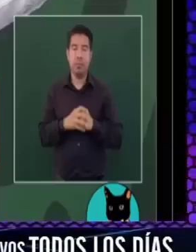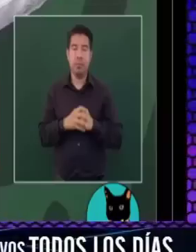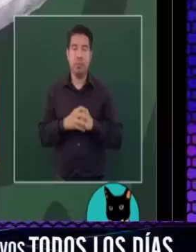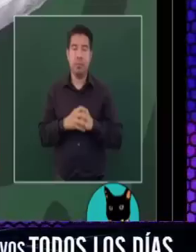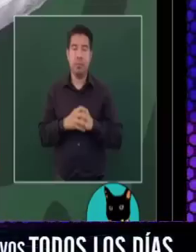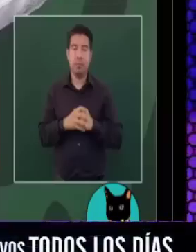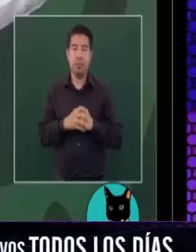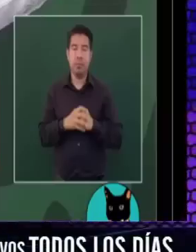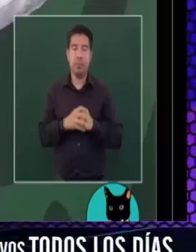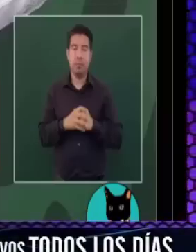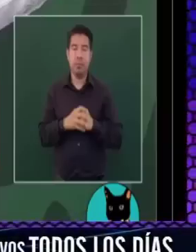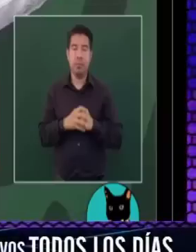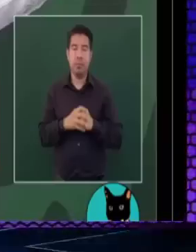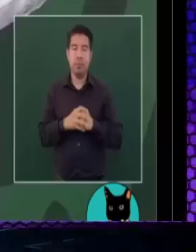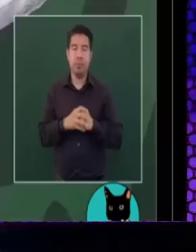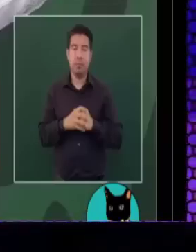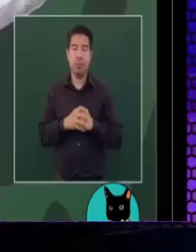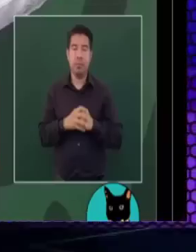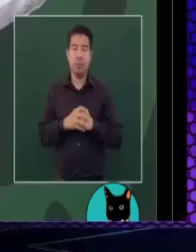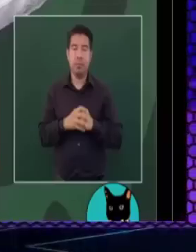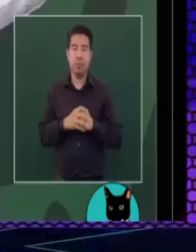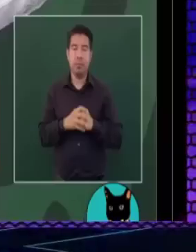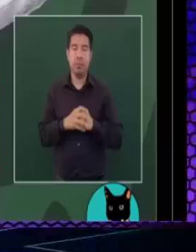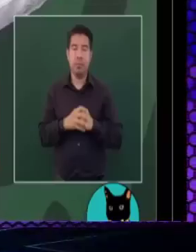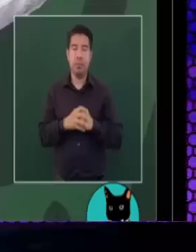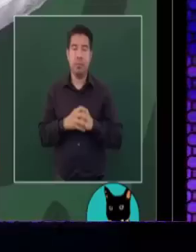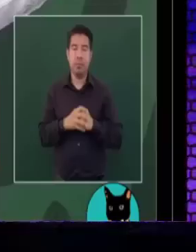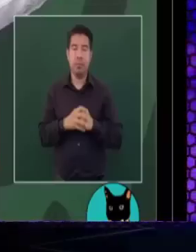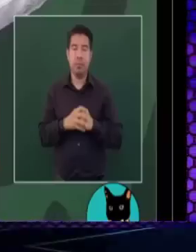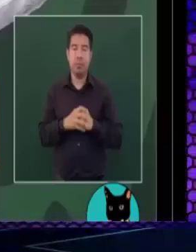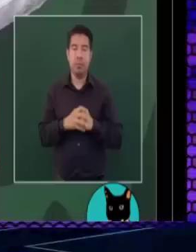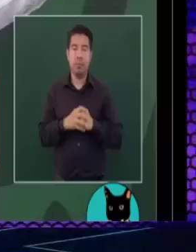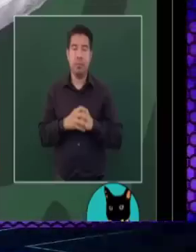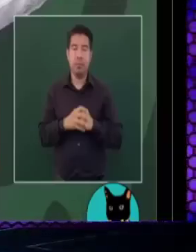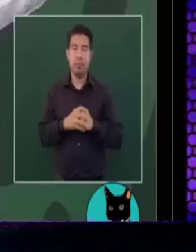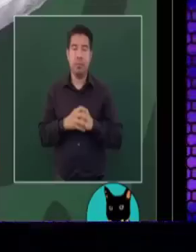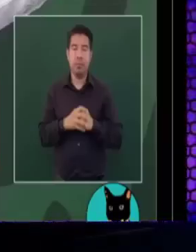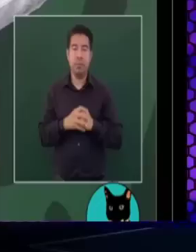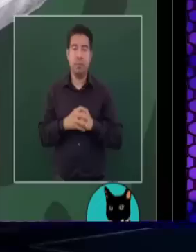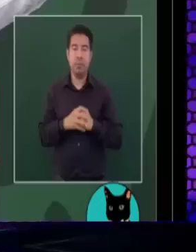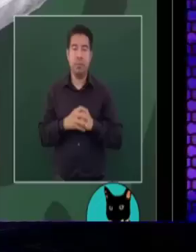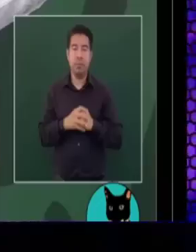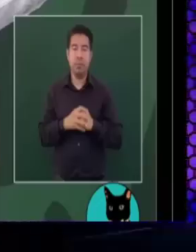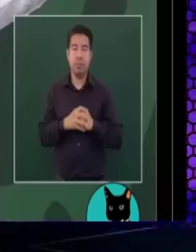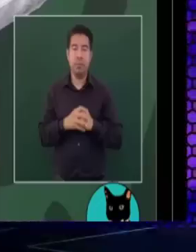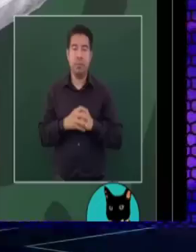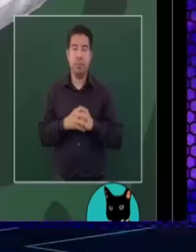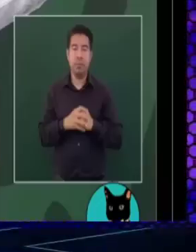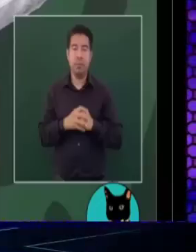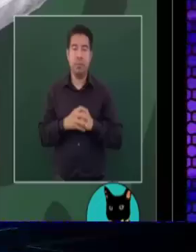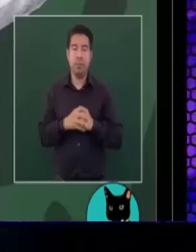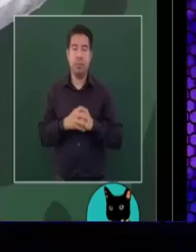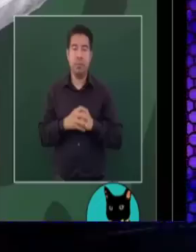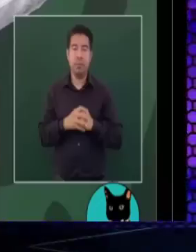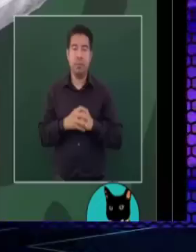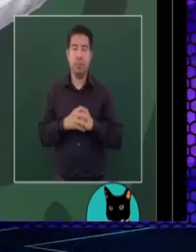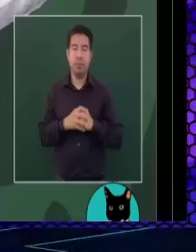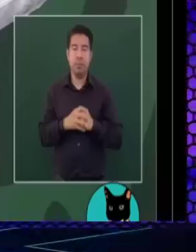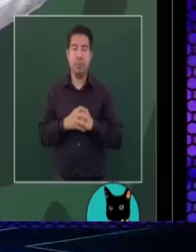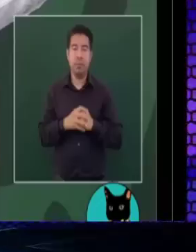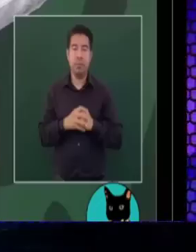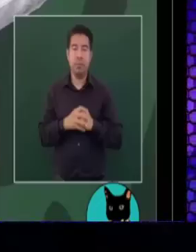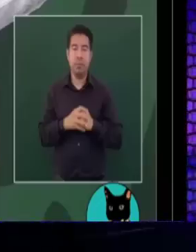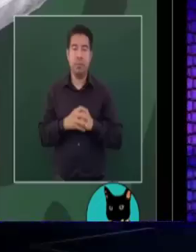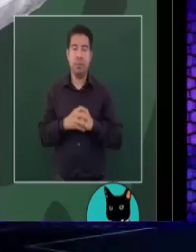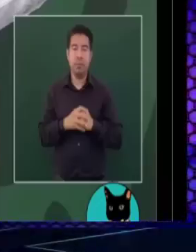ellos le conviene a la Suprema Corte de Justicia, la forma en que la interpreta. Ese es el final, o digamos, ese